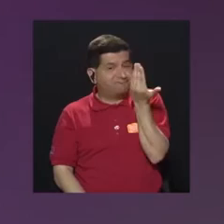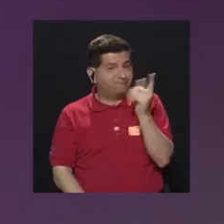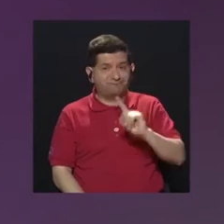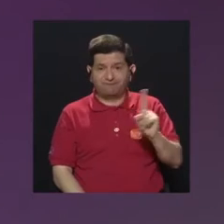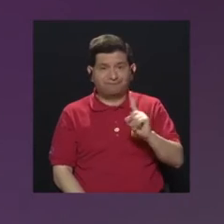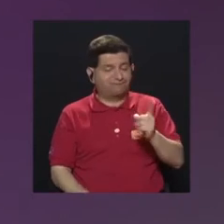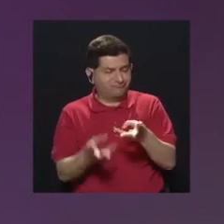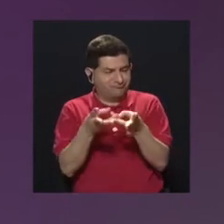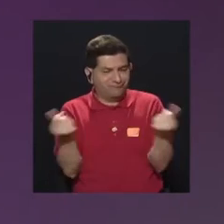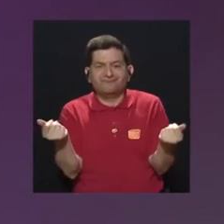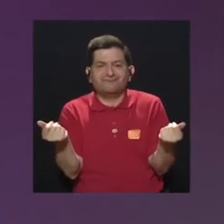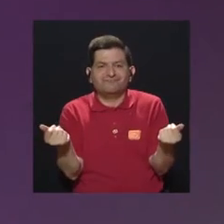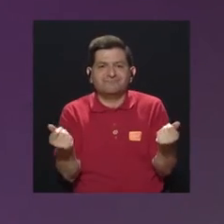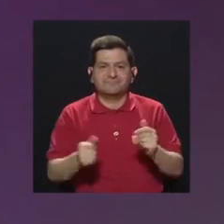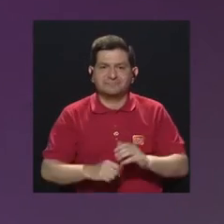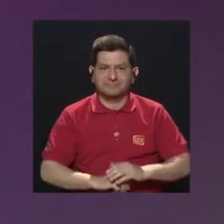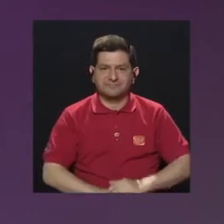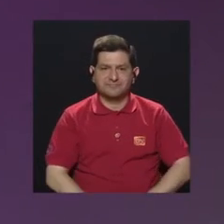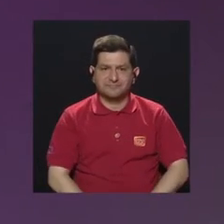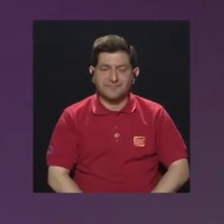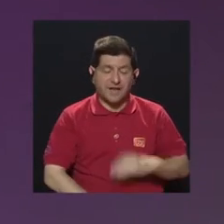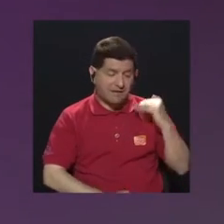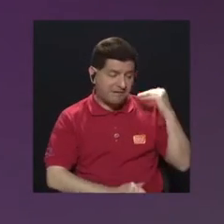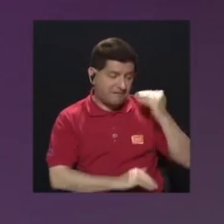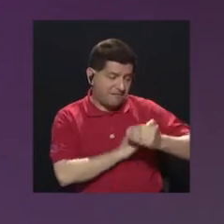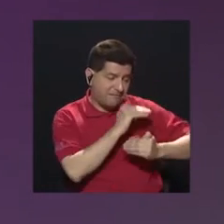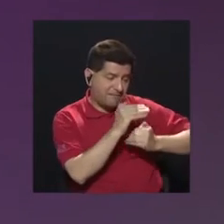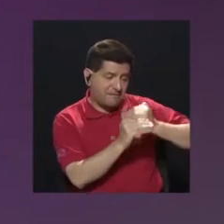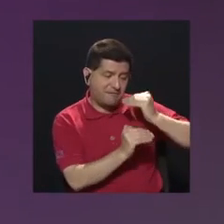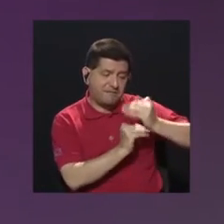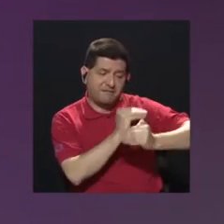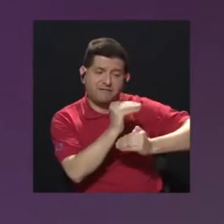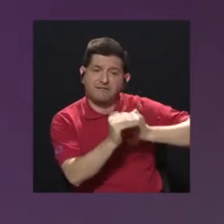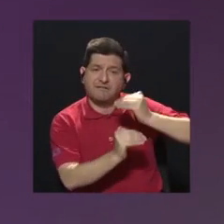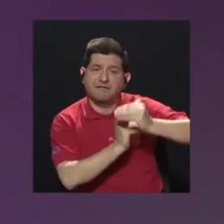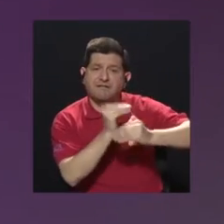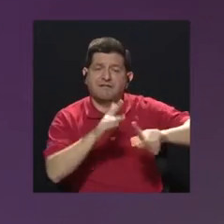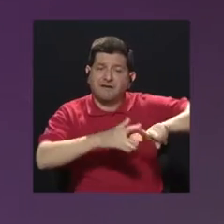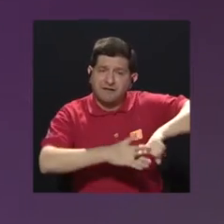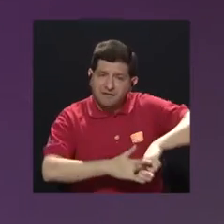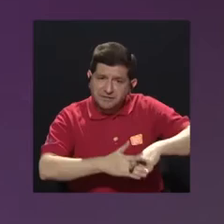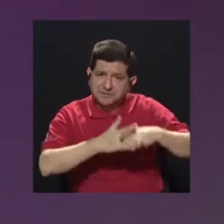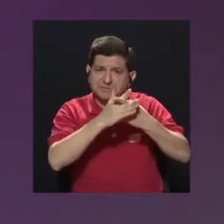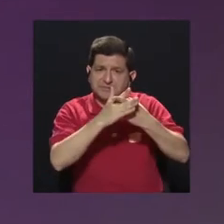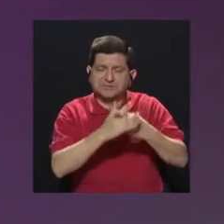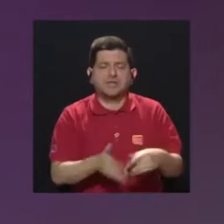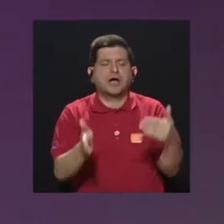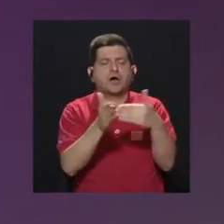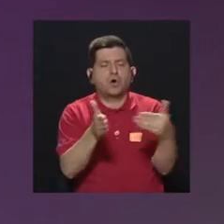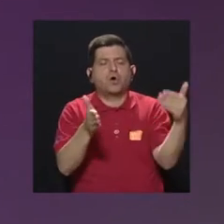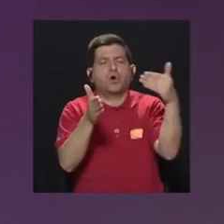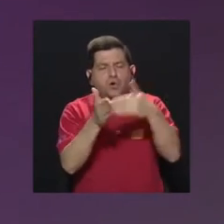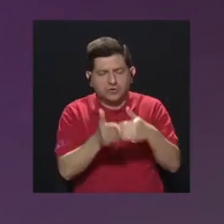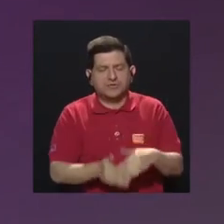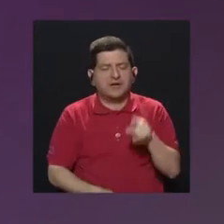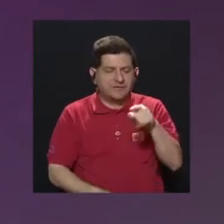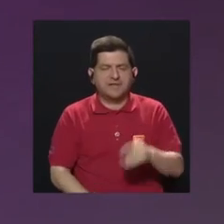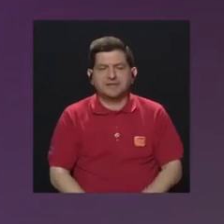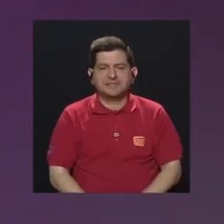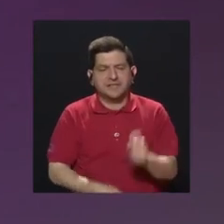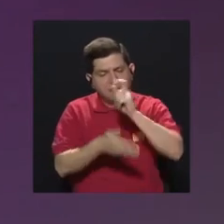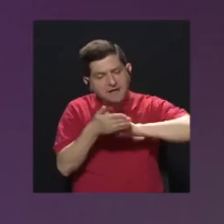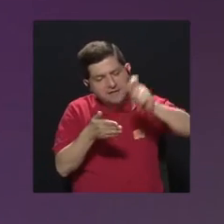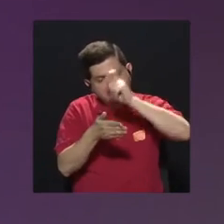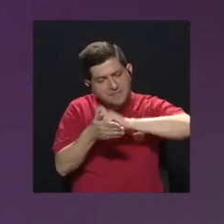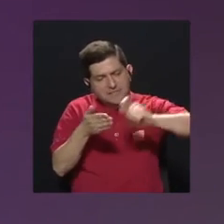desarticular nos de manera que el proceso de empezar a reescribir eso los libretos de lo que se